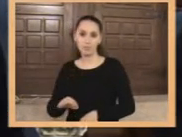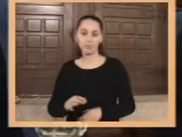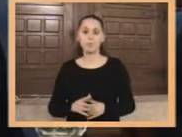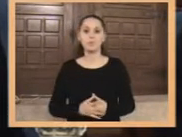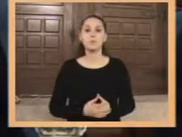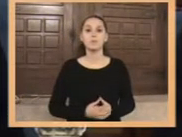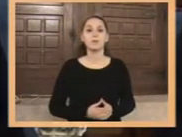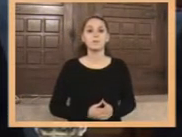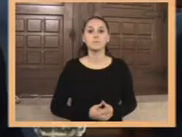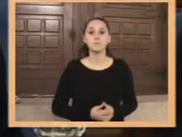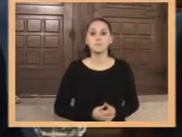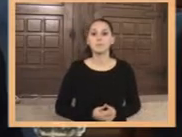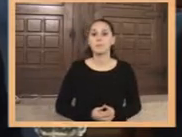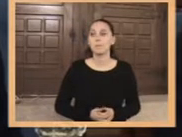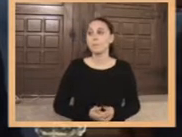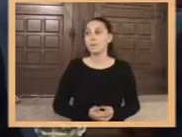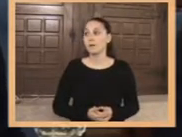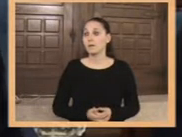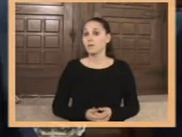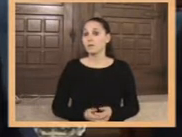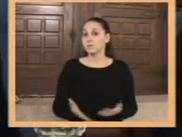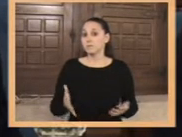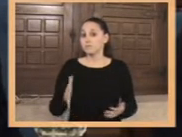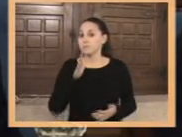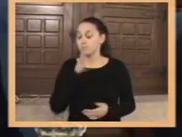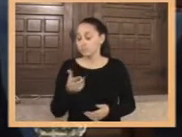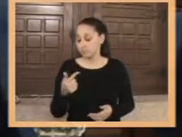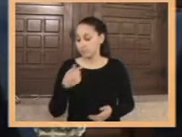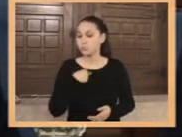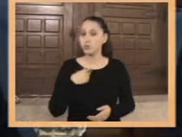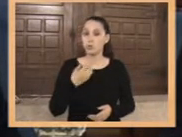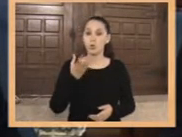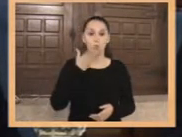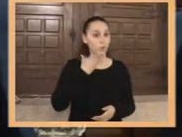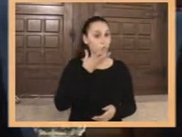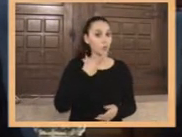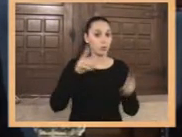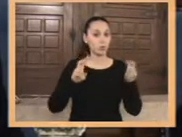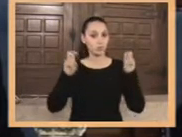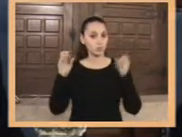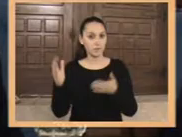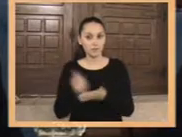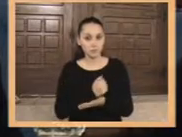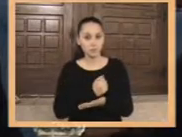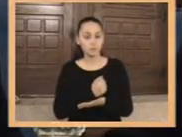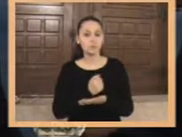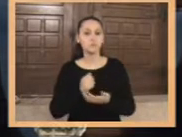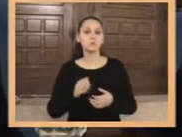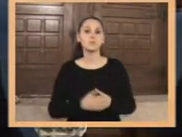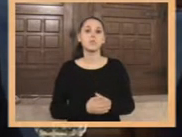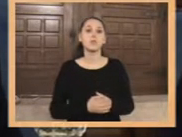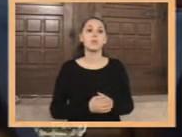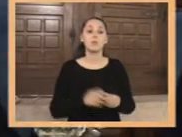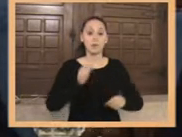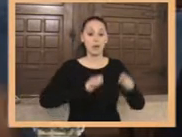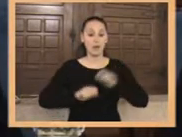utilizan ese servicio. Como ve, estoy muy al tanto del asunto y en conexión directa siempre con los presidentes de las